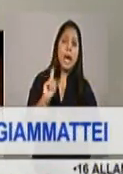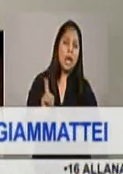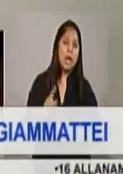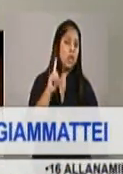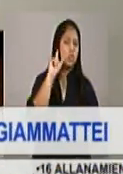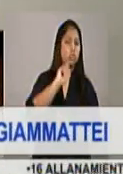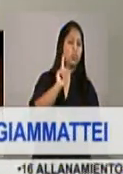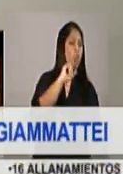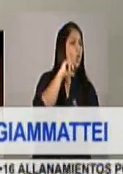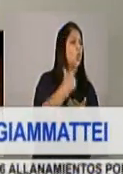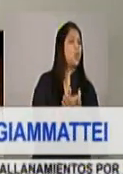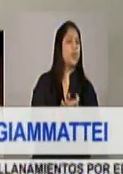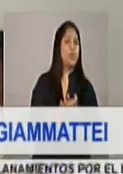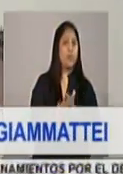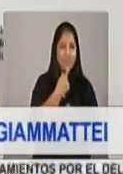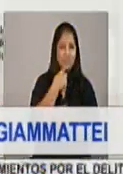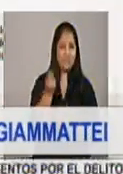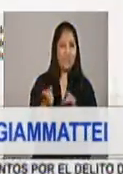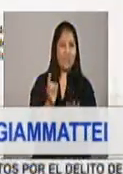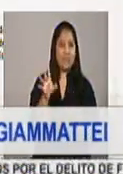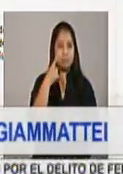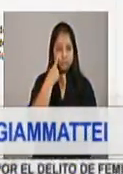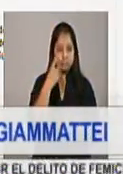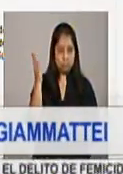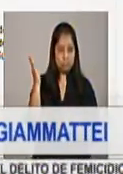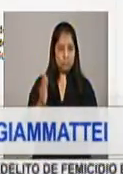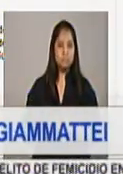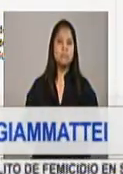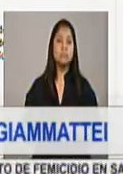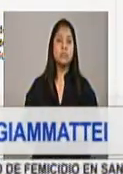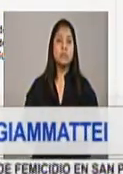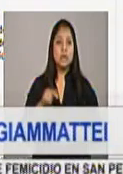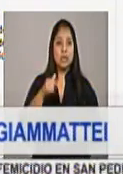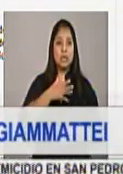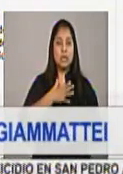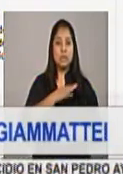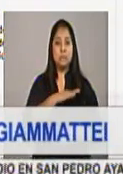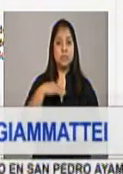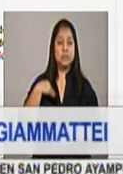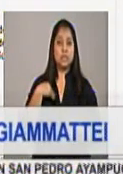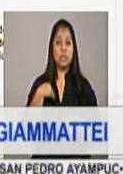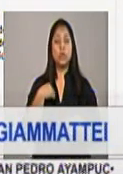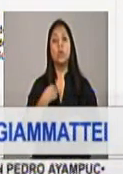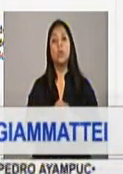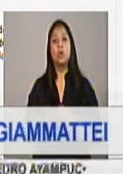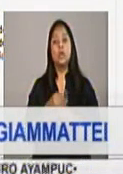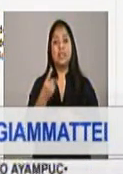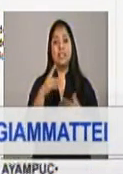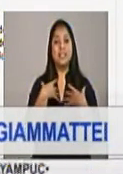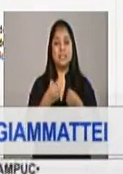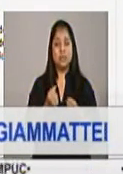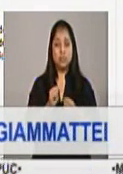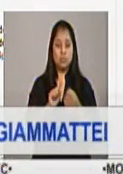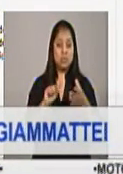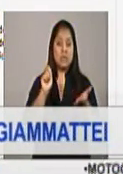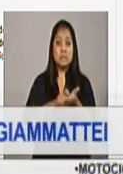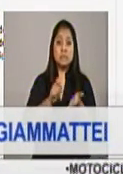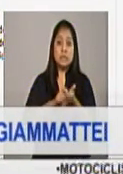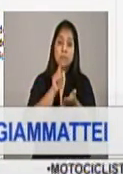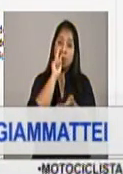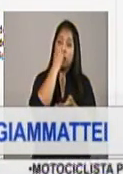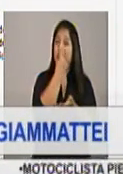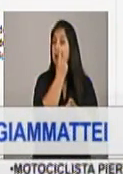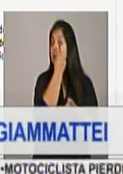Quisiera que pusieran ahí el resultado del Ministerio de Salud, el hisopado positivo. Se puede ver la